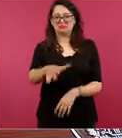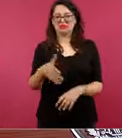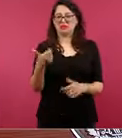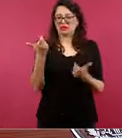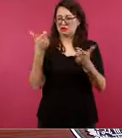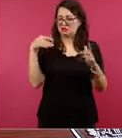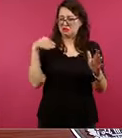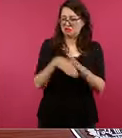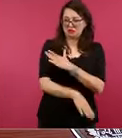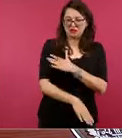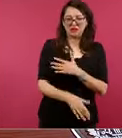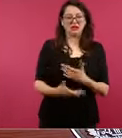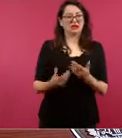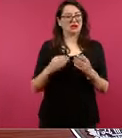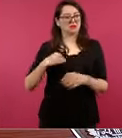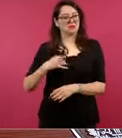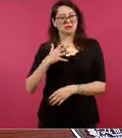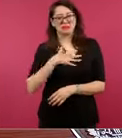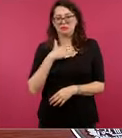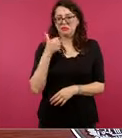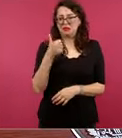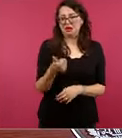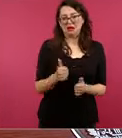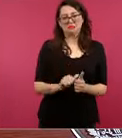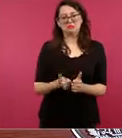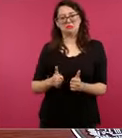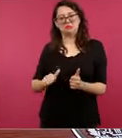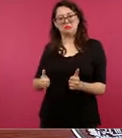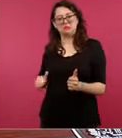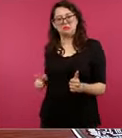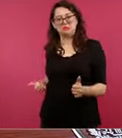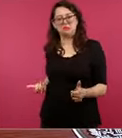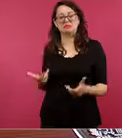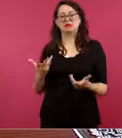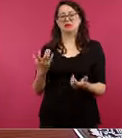en bienestar de nuestro pueblo, en atraso educativo,